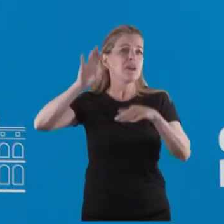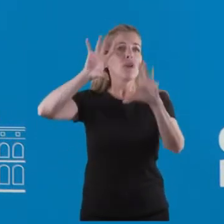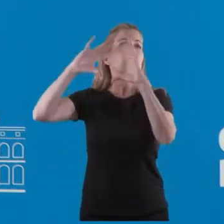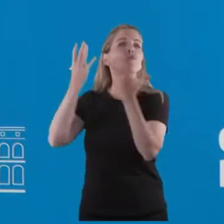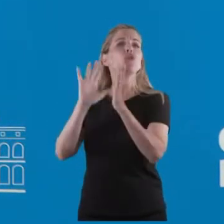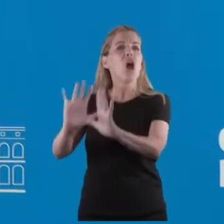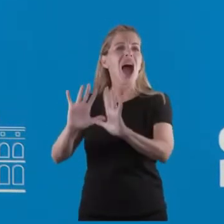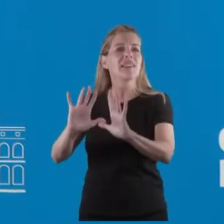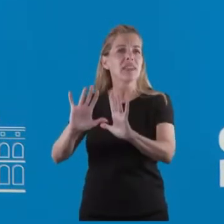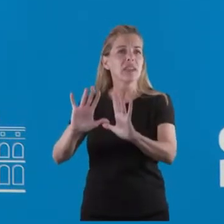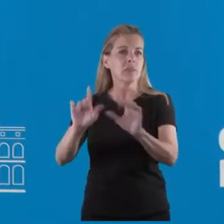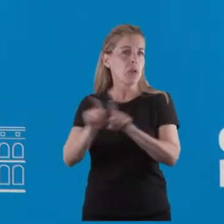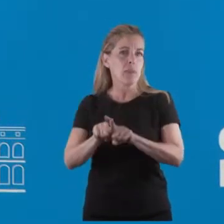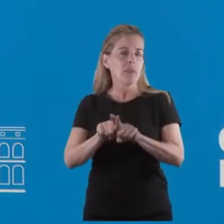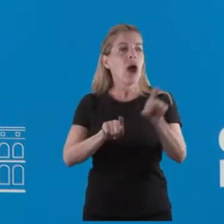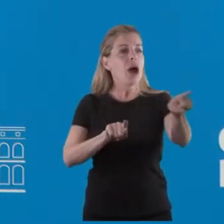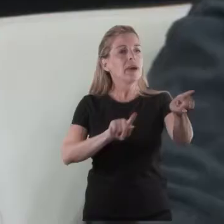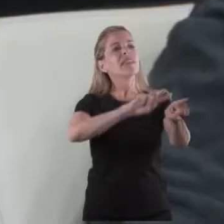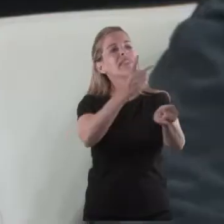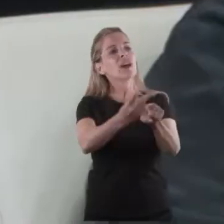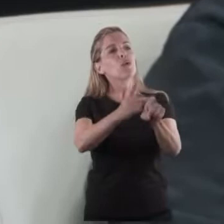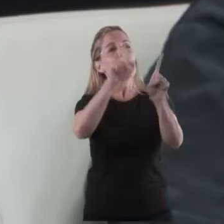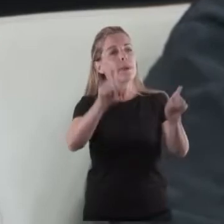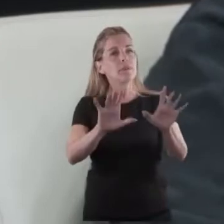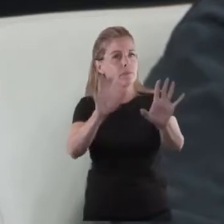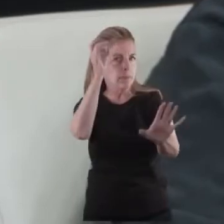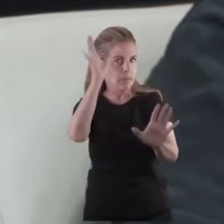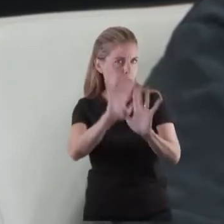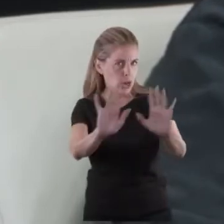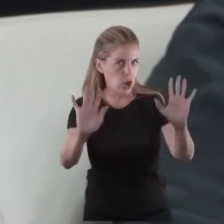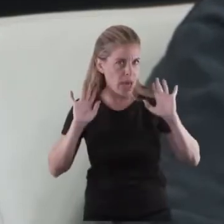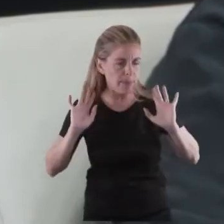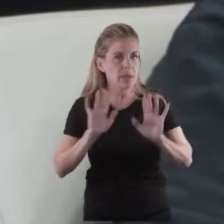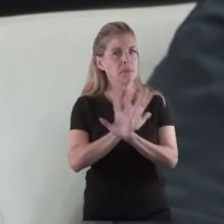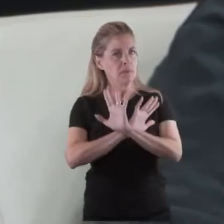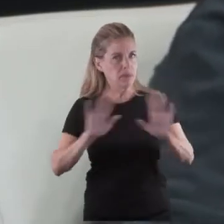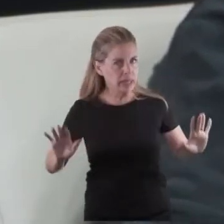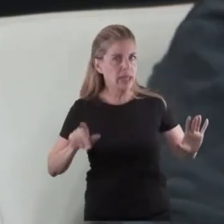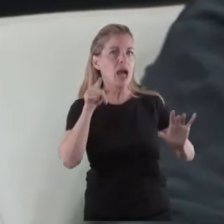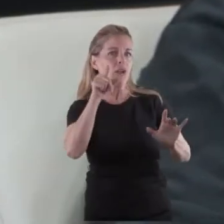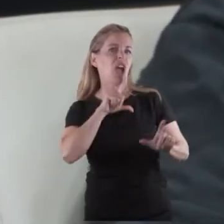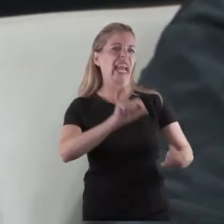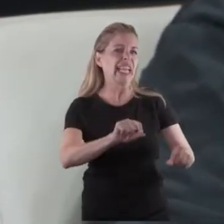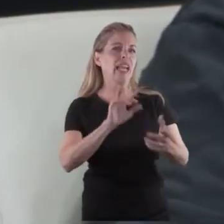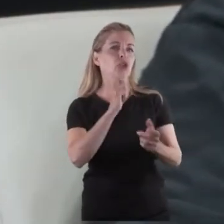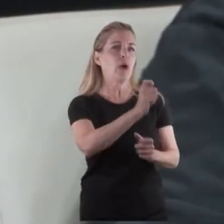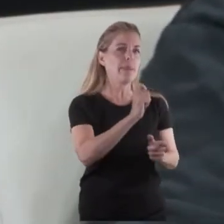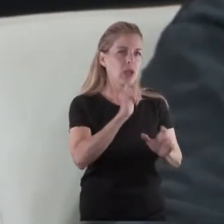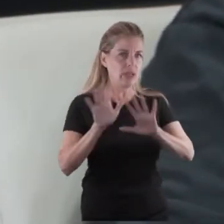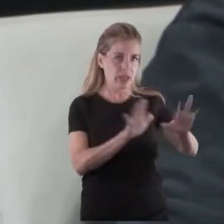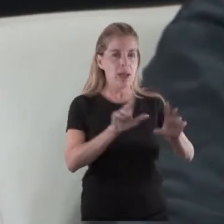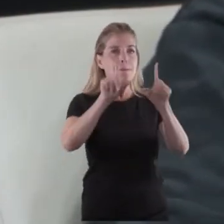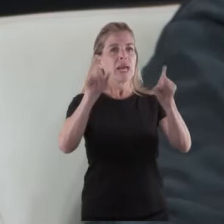en este momento y escucha la segunda parte de su pregunta perdón pasado el juicio del rigor periodístico y demás la pregunta